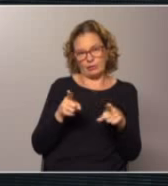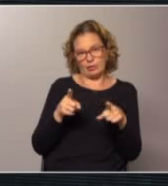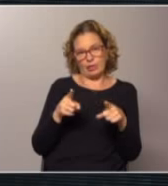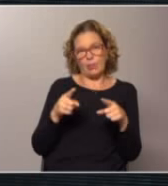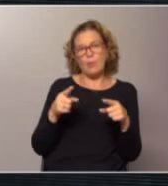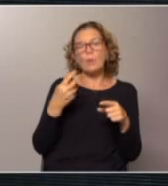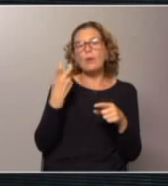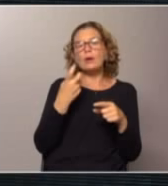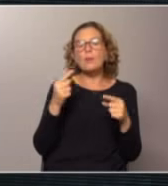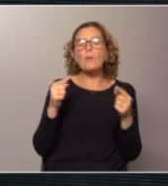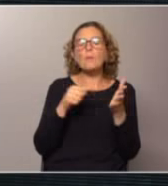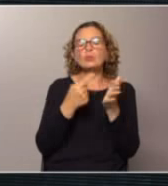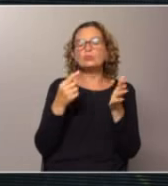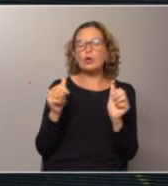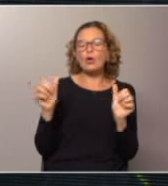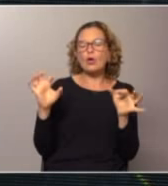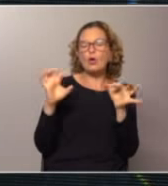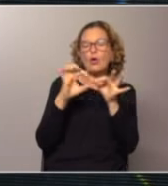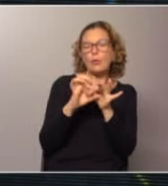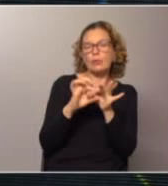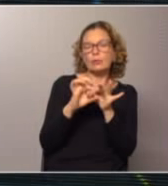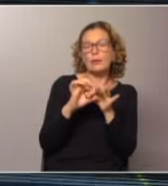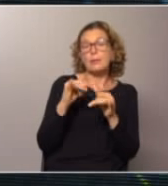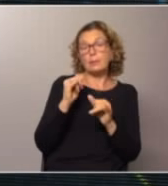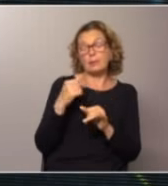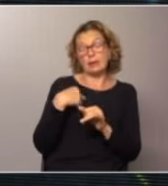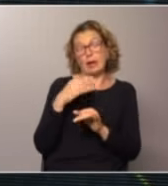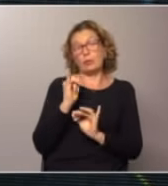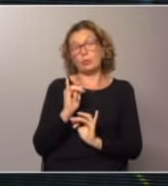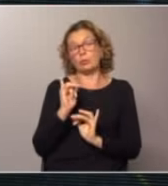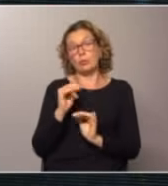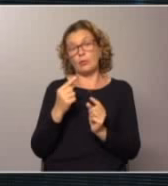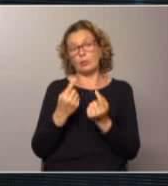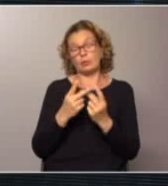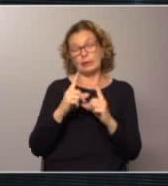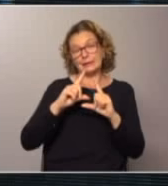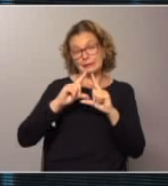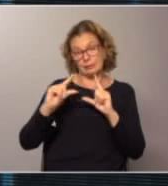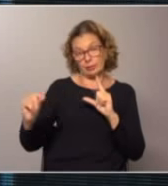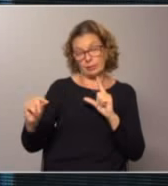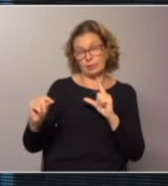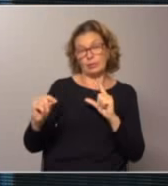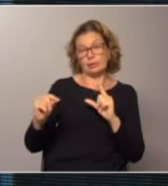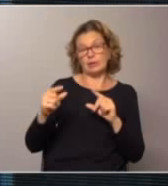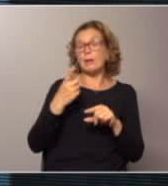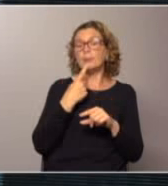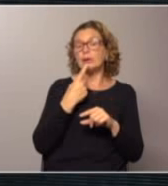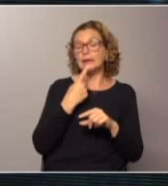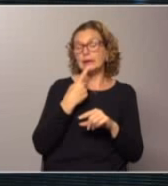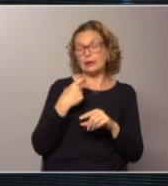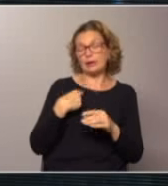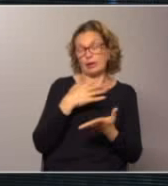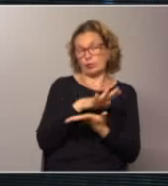puntos en común para mí hay un fenómeno de distanciamiento entre la política y la sociedad y